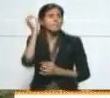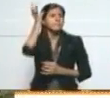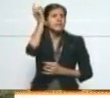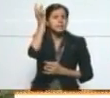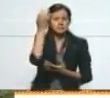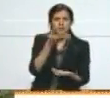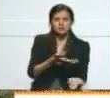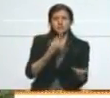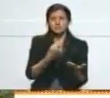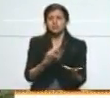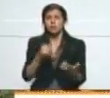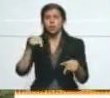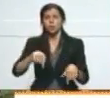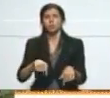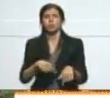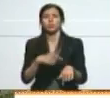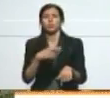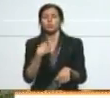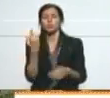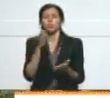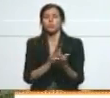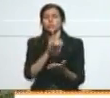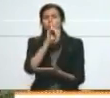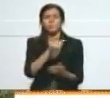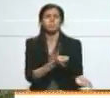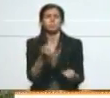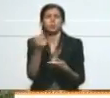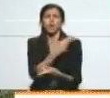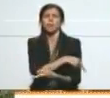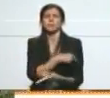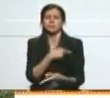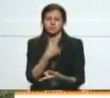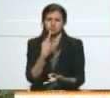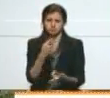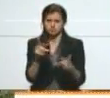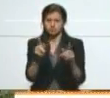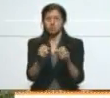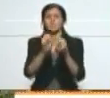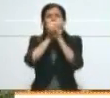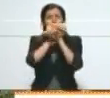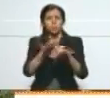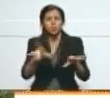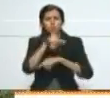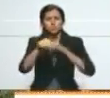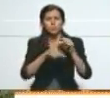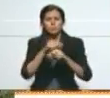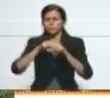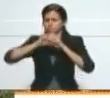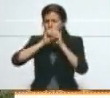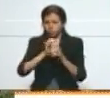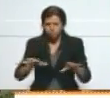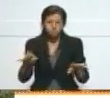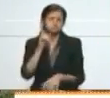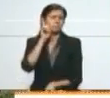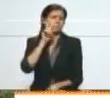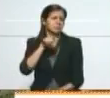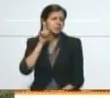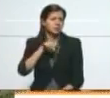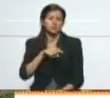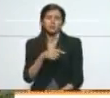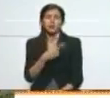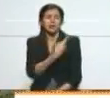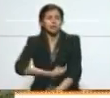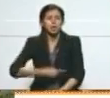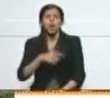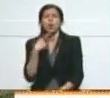y que habían llevado a un joven muerto a un hospital y salió en la prensa, en las redes. Mentira. Hirieron a un joven en Plaza